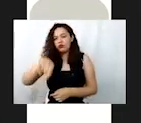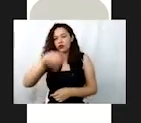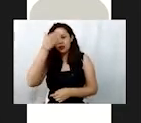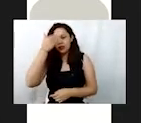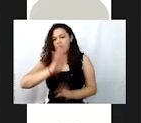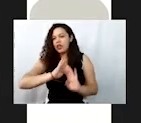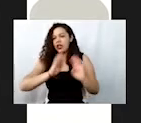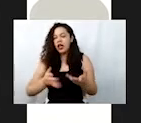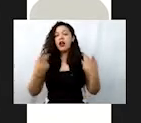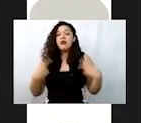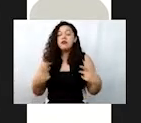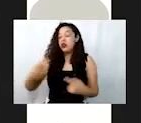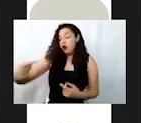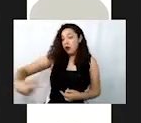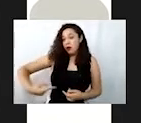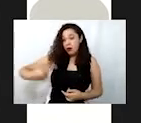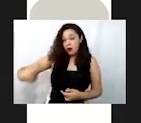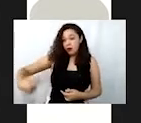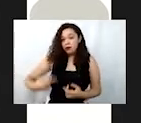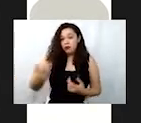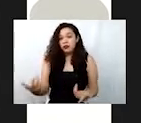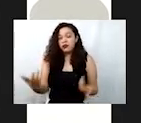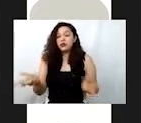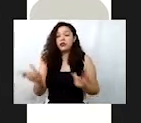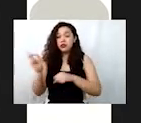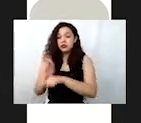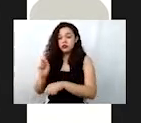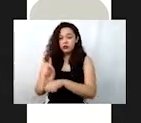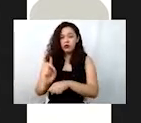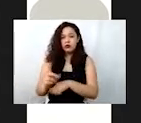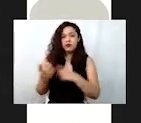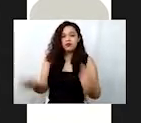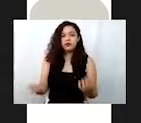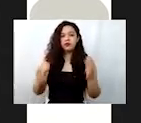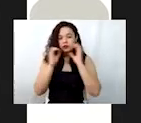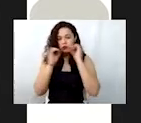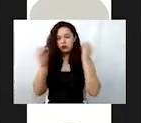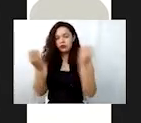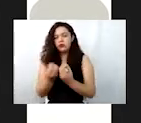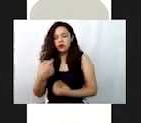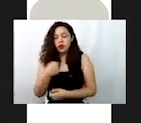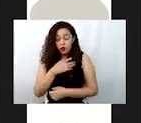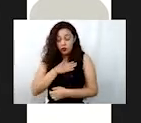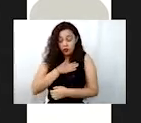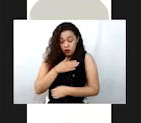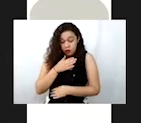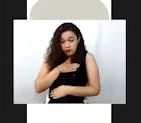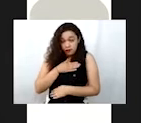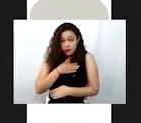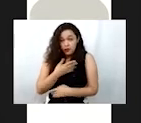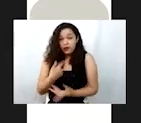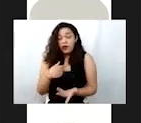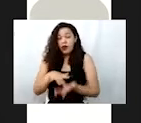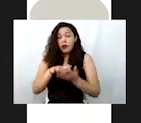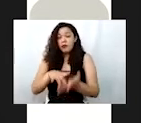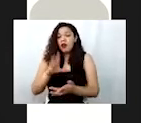quienes nos preguntan, que ese es mucho el día a día, cómo las organizaciones o yo como a nivel personal puedo contribuir a